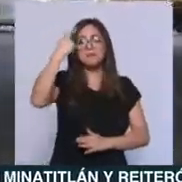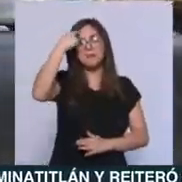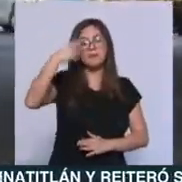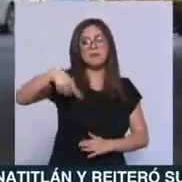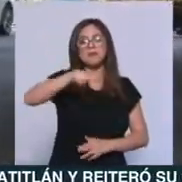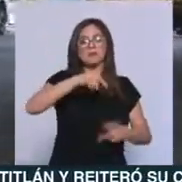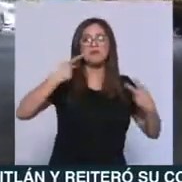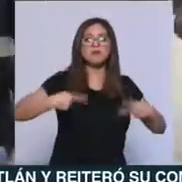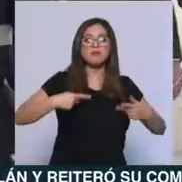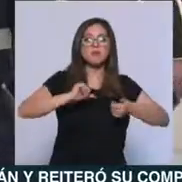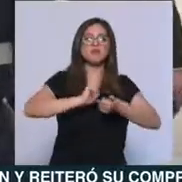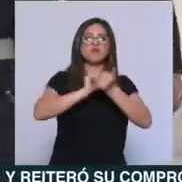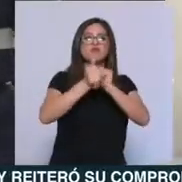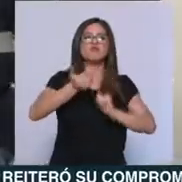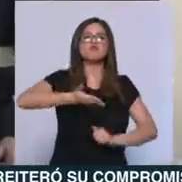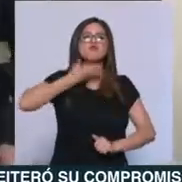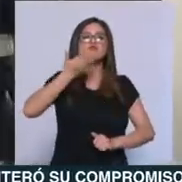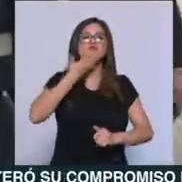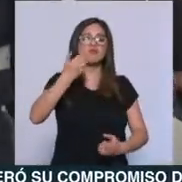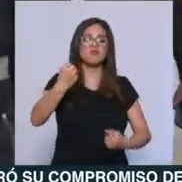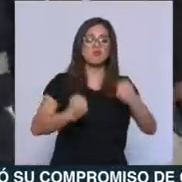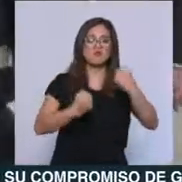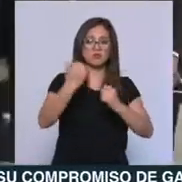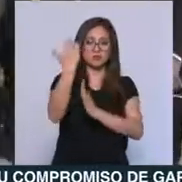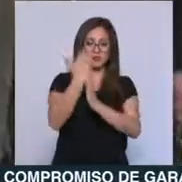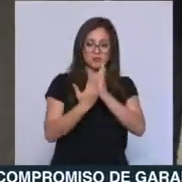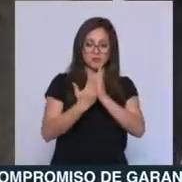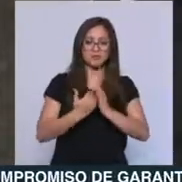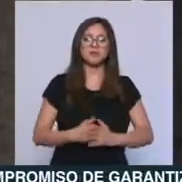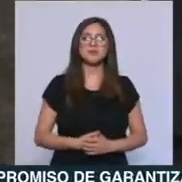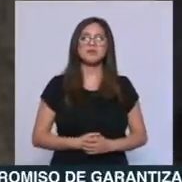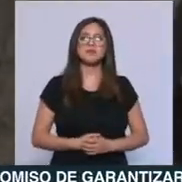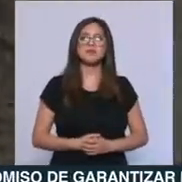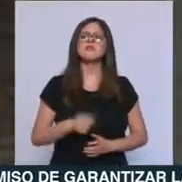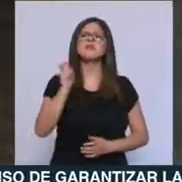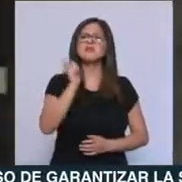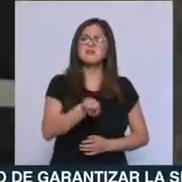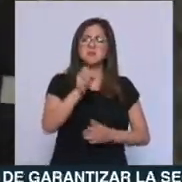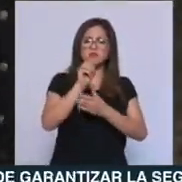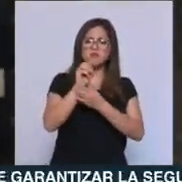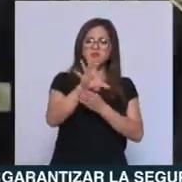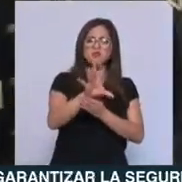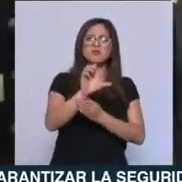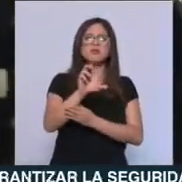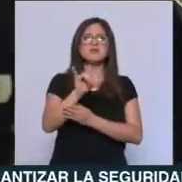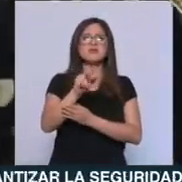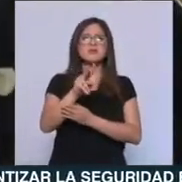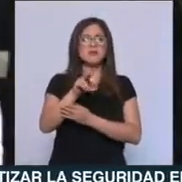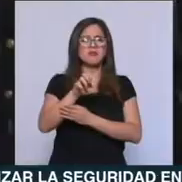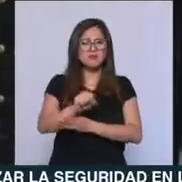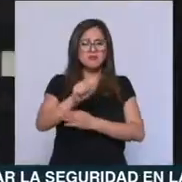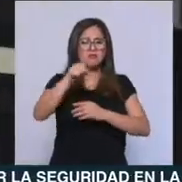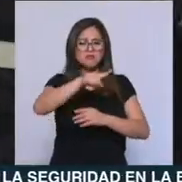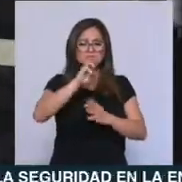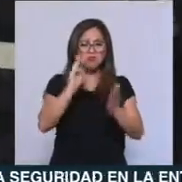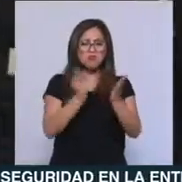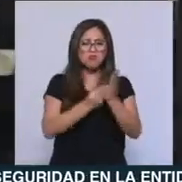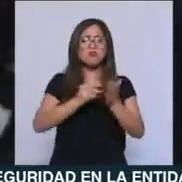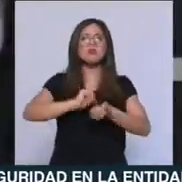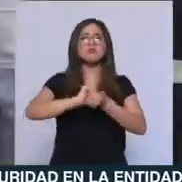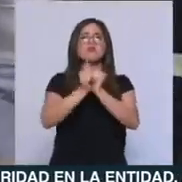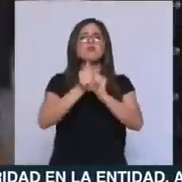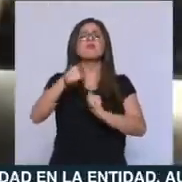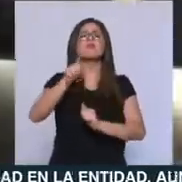cultura de manejo. La jefa de gobierno, Claudia Sheinbaum, indicó que el esquema de fotocívicas tiene el objetivo de generar